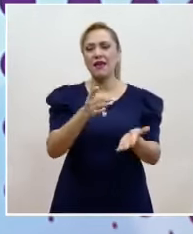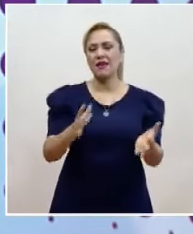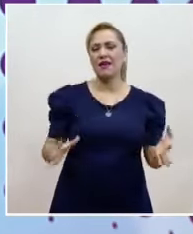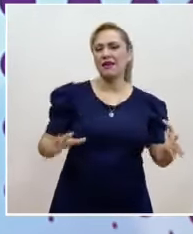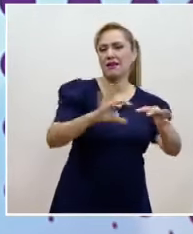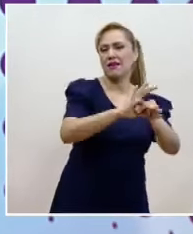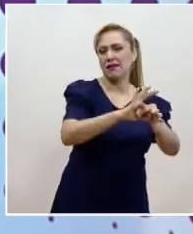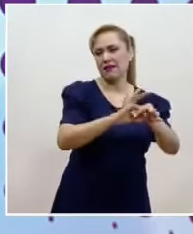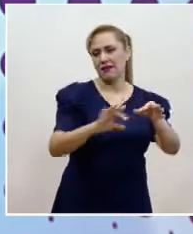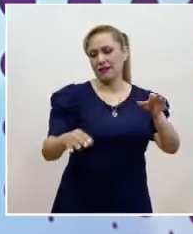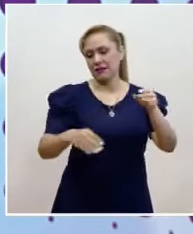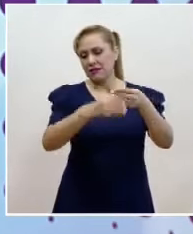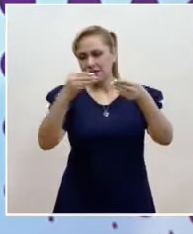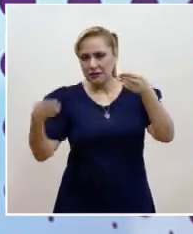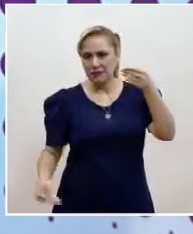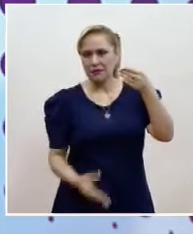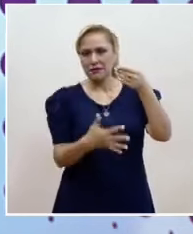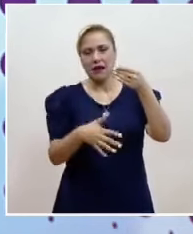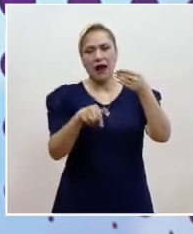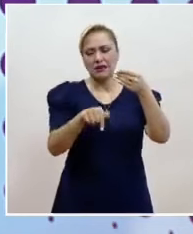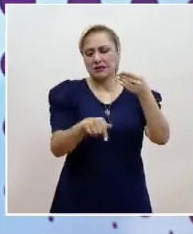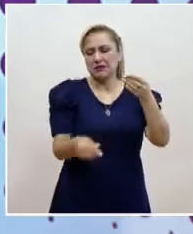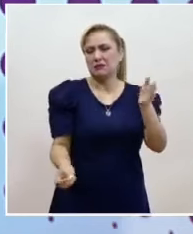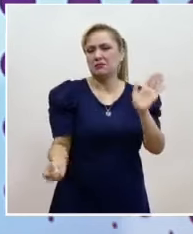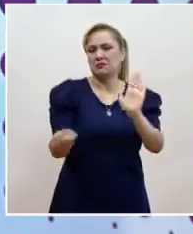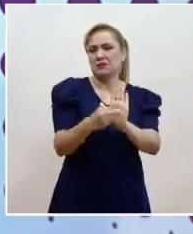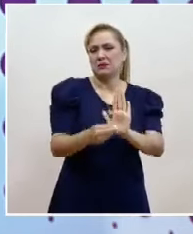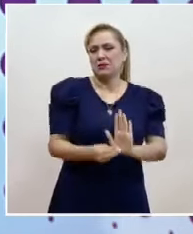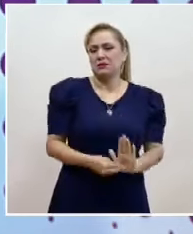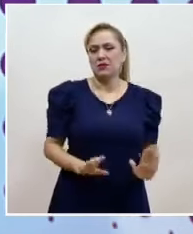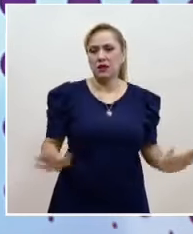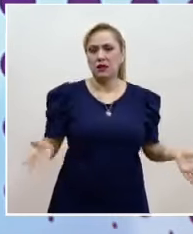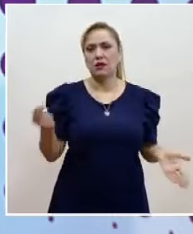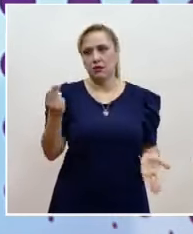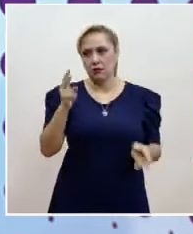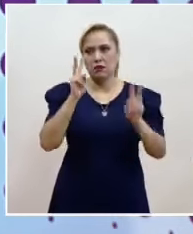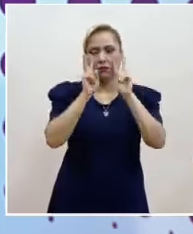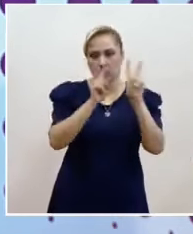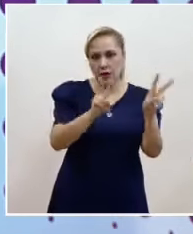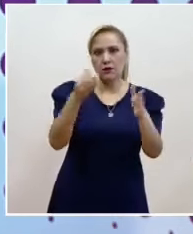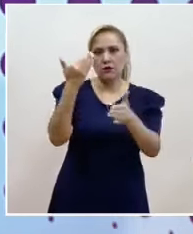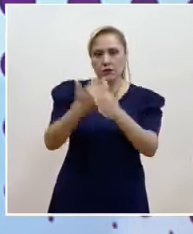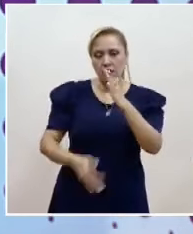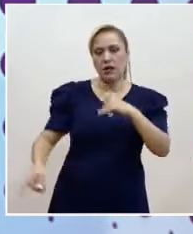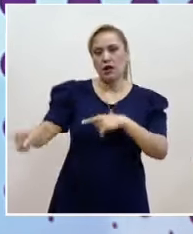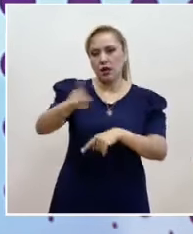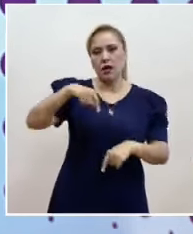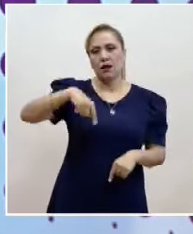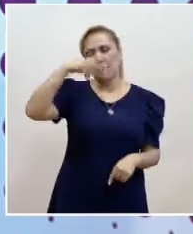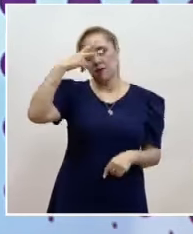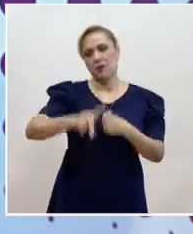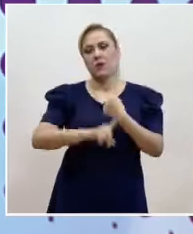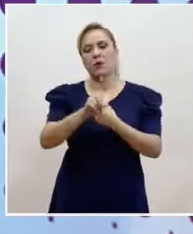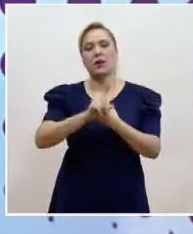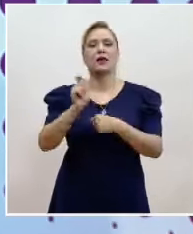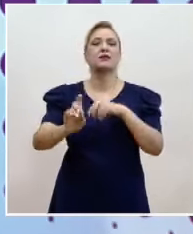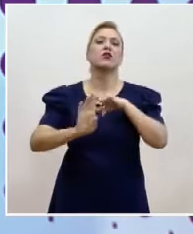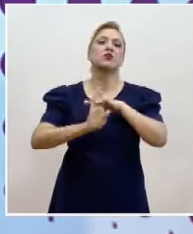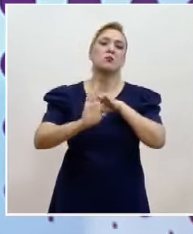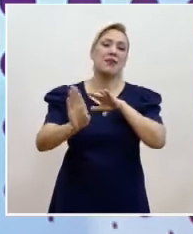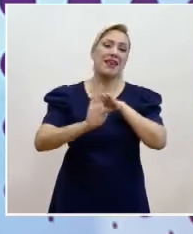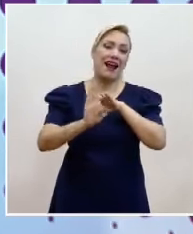un reto que pues hace falta ver voces, en este caso un problema muy concreto, muy de México, que es el tema migrante, en un